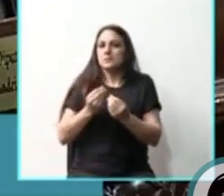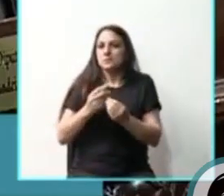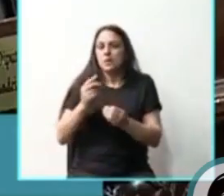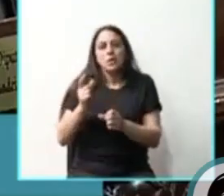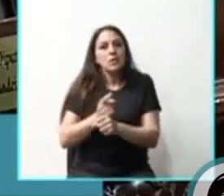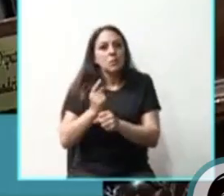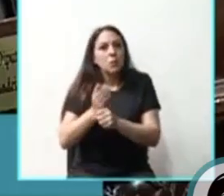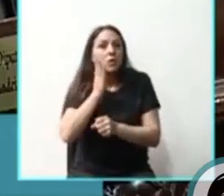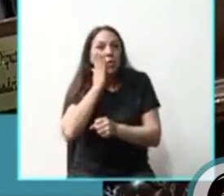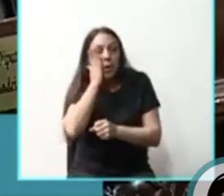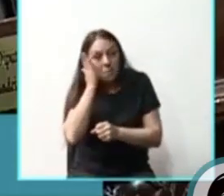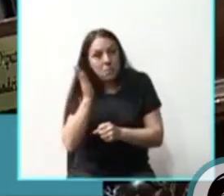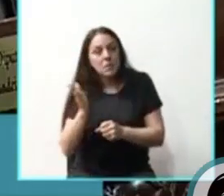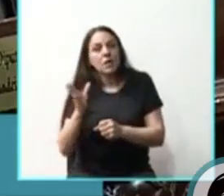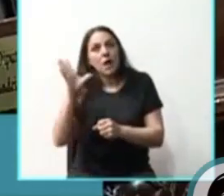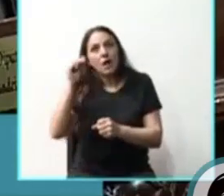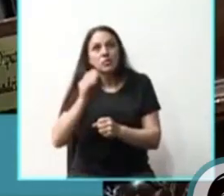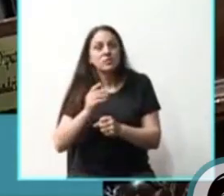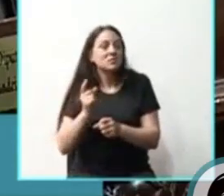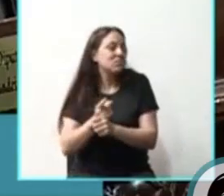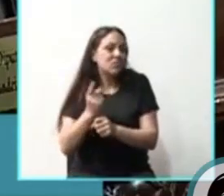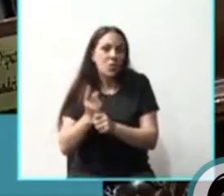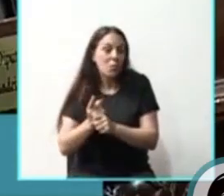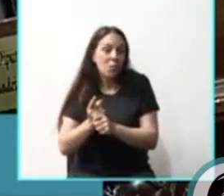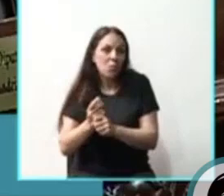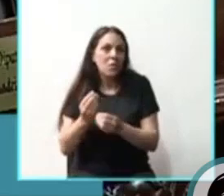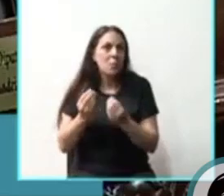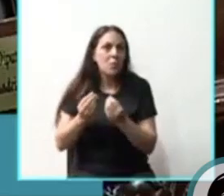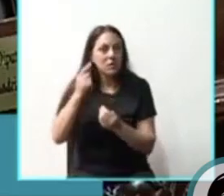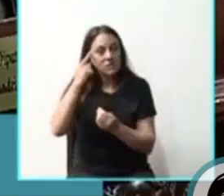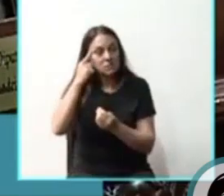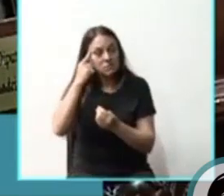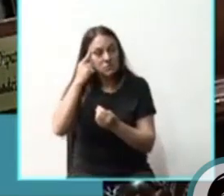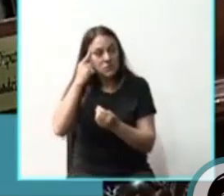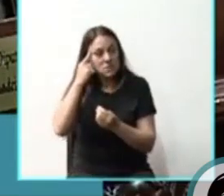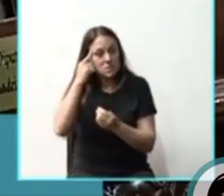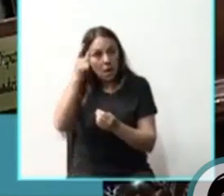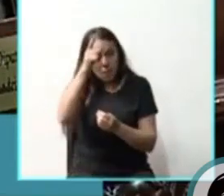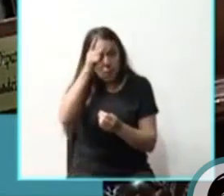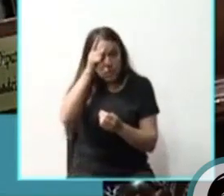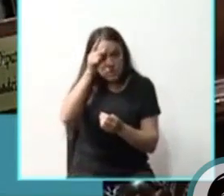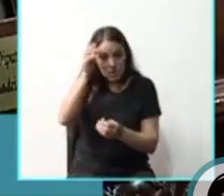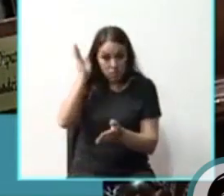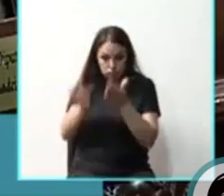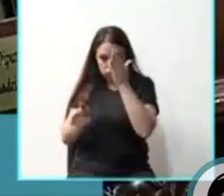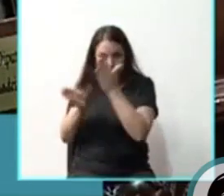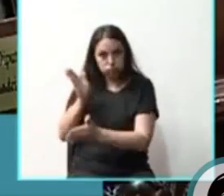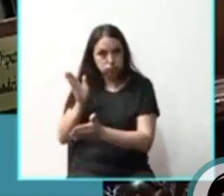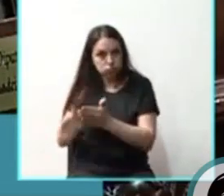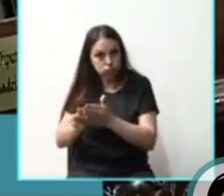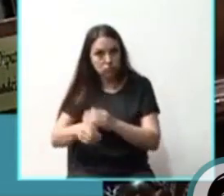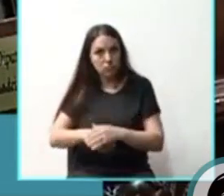dormir en la noche porque saben que en cualquier momento puede quedar la policía bonaerense